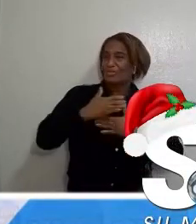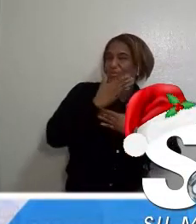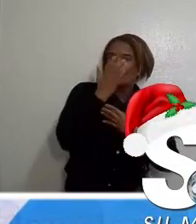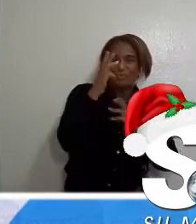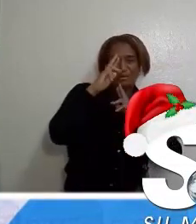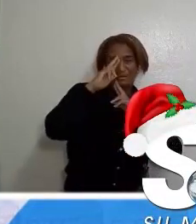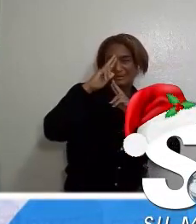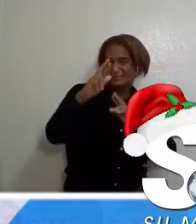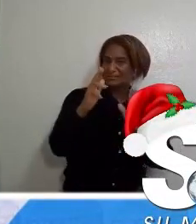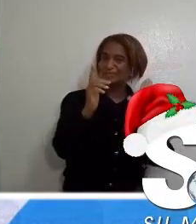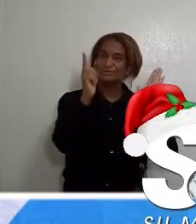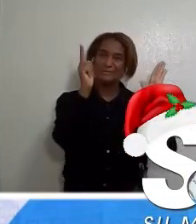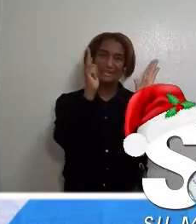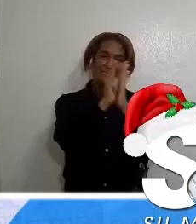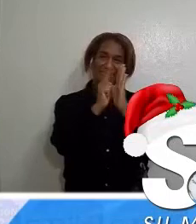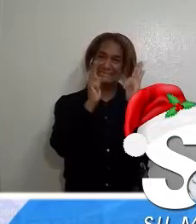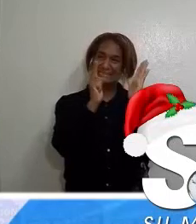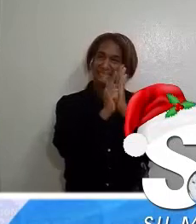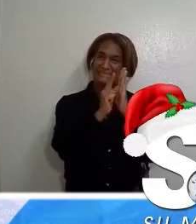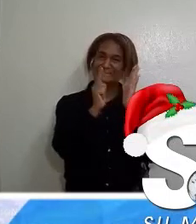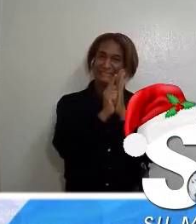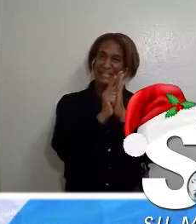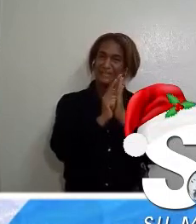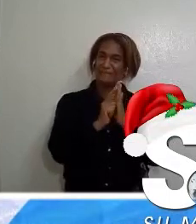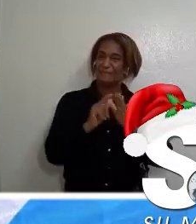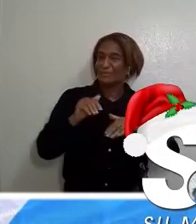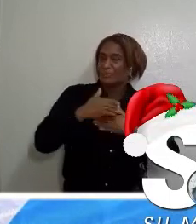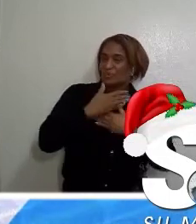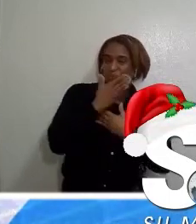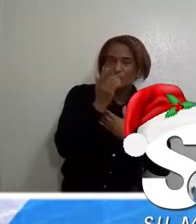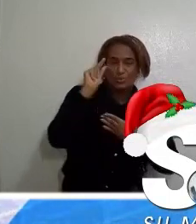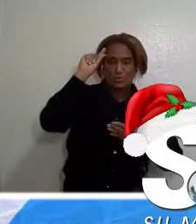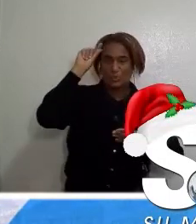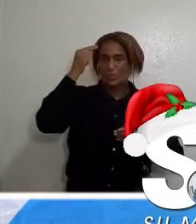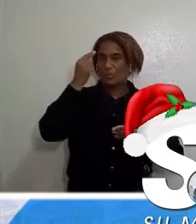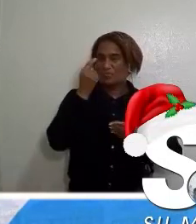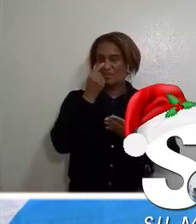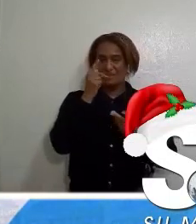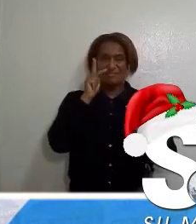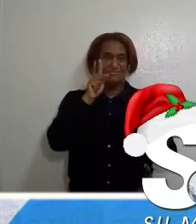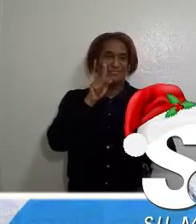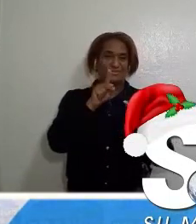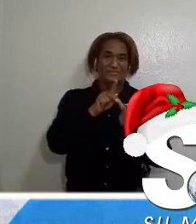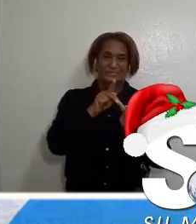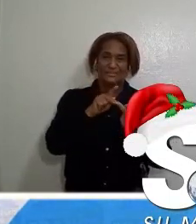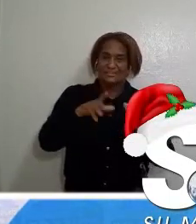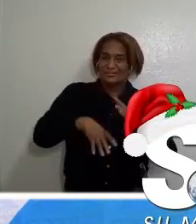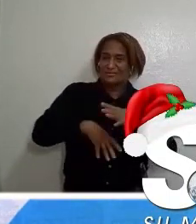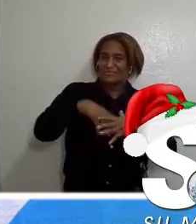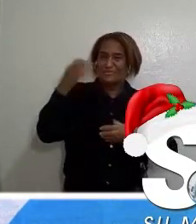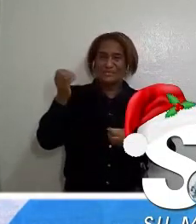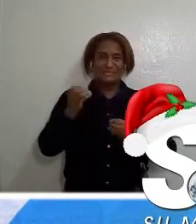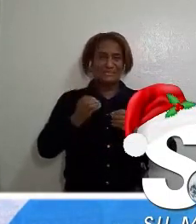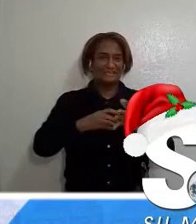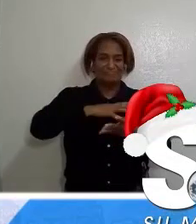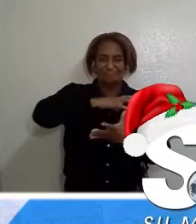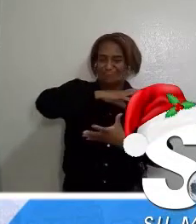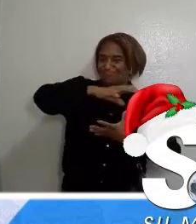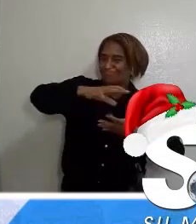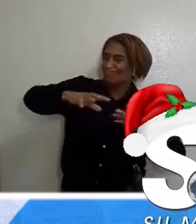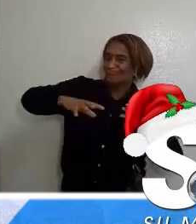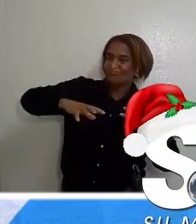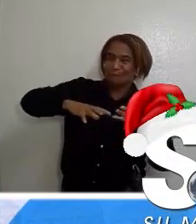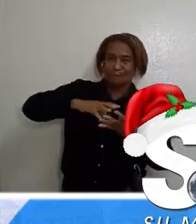profundamente a la reflexión de aquellos Pues que han procreado vástagos y que han